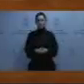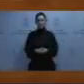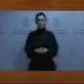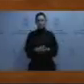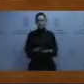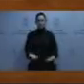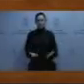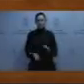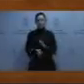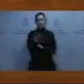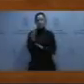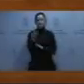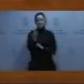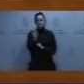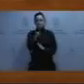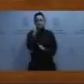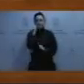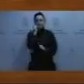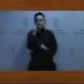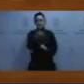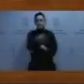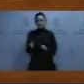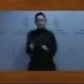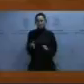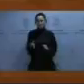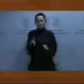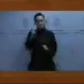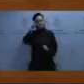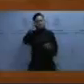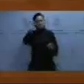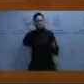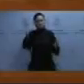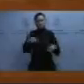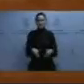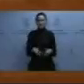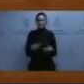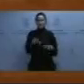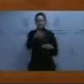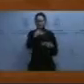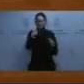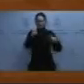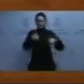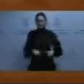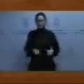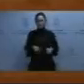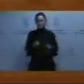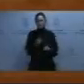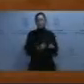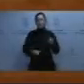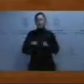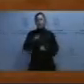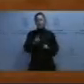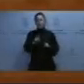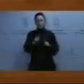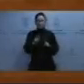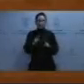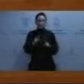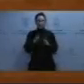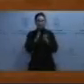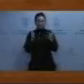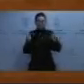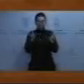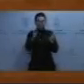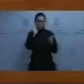Lo que está sucediendo con estas reclamaciones de deuda no es lógico. A día de hoy, ante un problema de esta magnitud, que afecta a